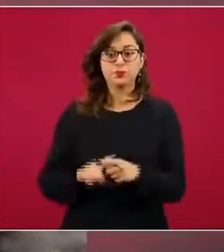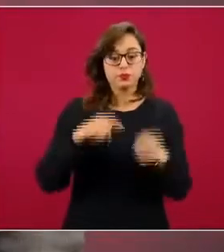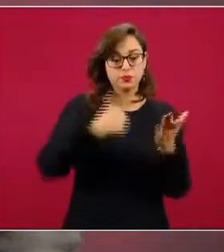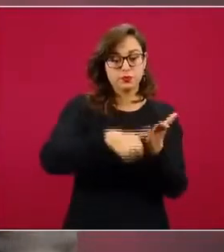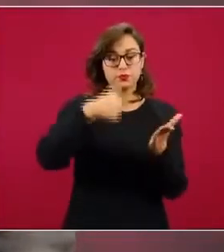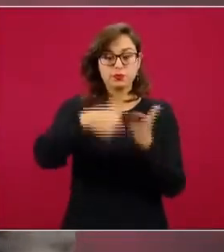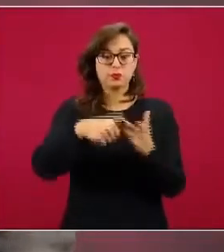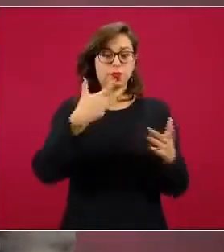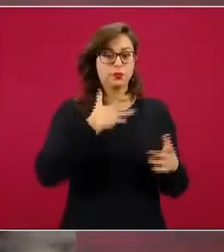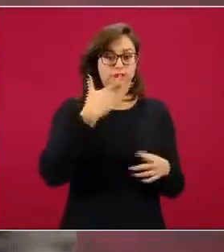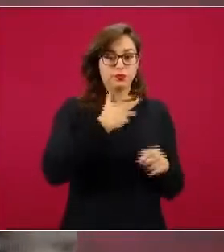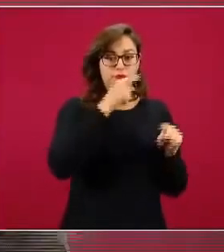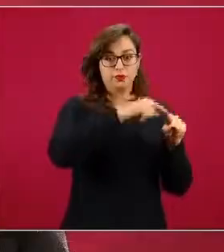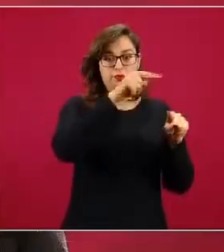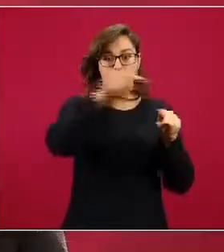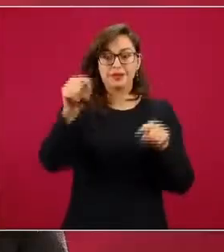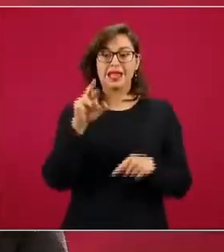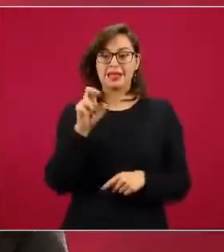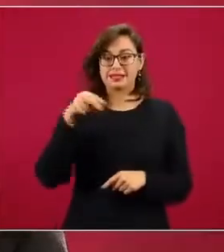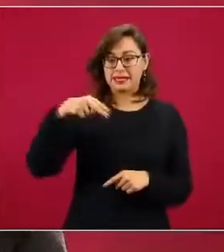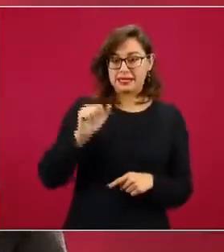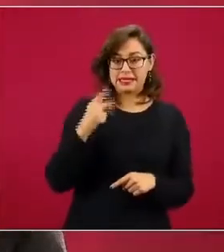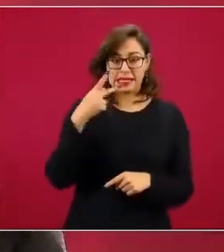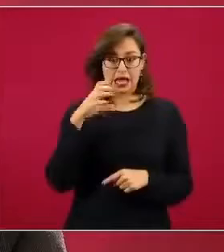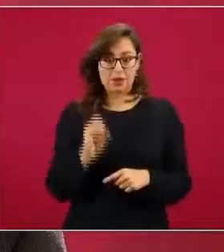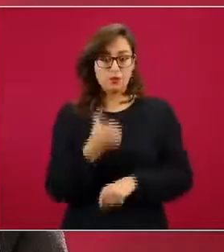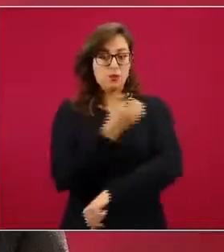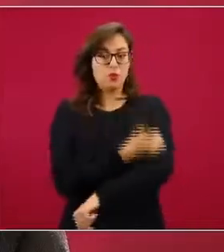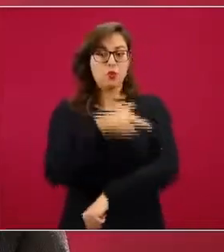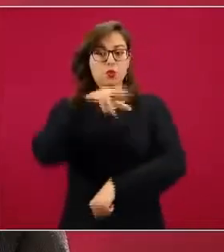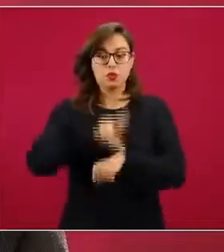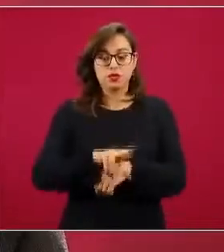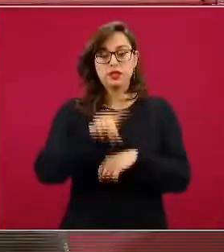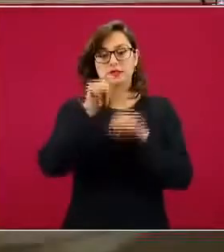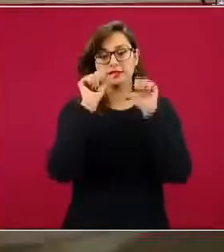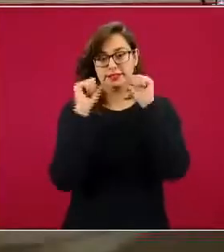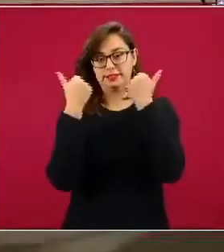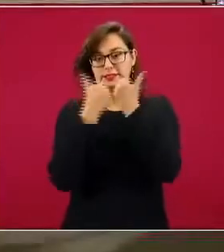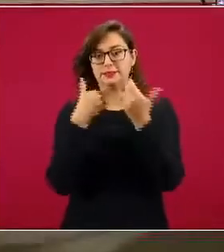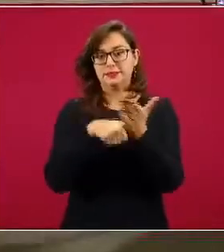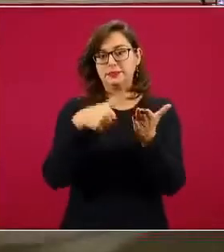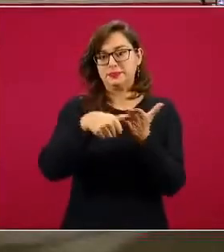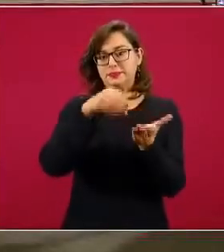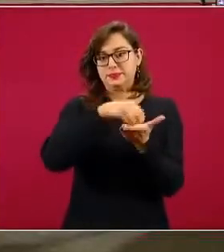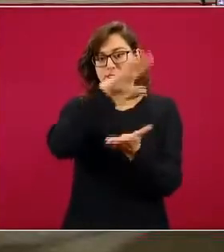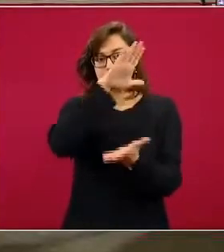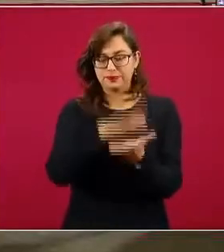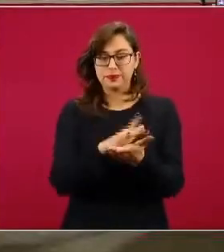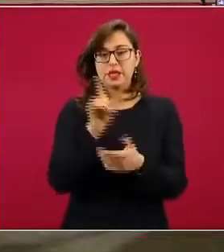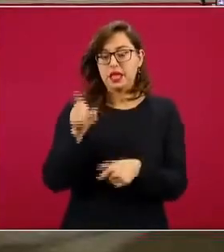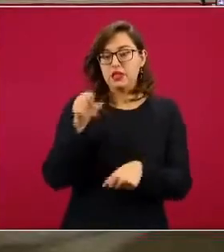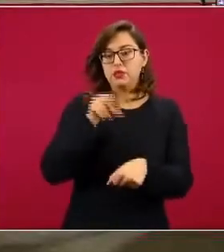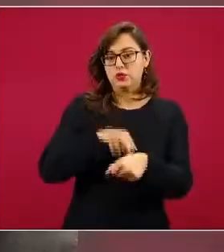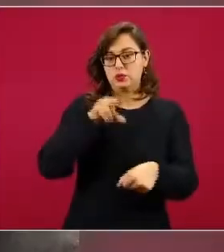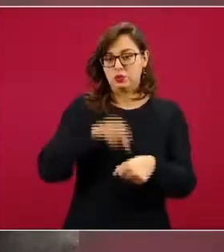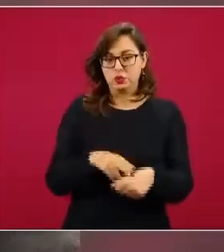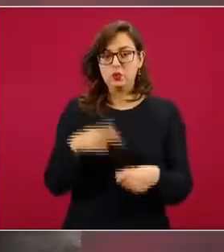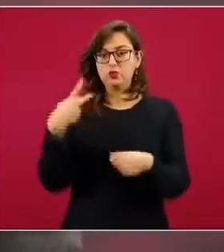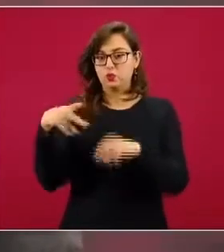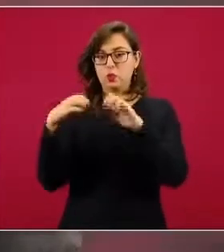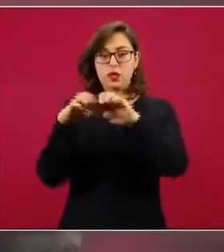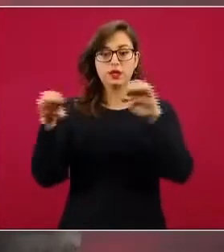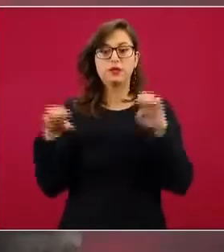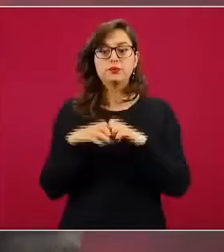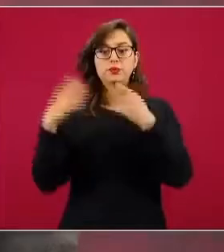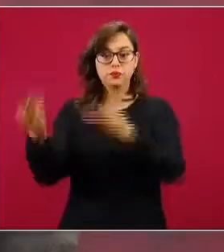se coordinan a través de RENAPO, a través de la Asociación de los Registros Civiles, y el doctor Whitley nos ha facilitado junto con su equipo de